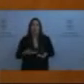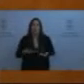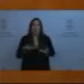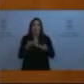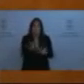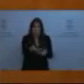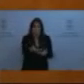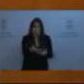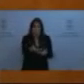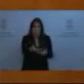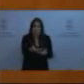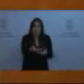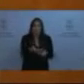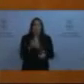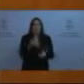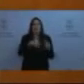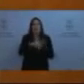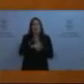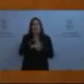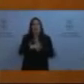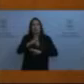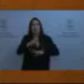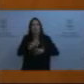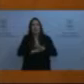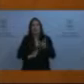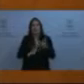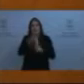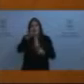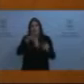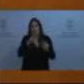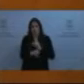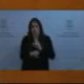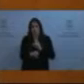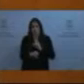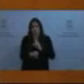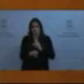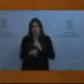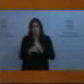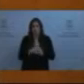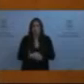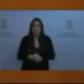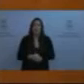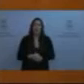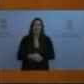y los recursos para la lucha contra incendios. Pero,